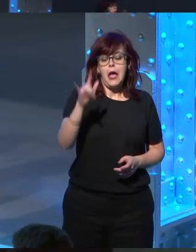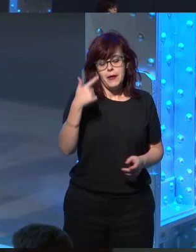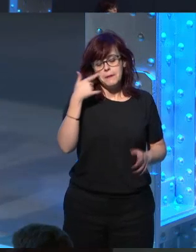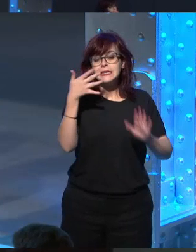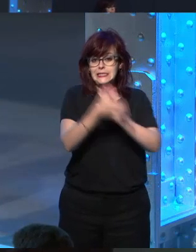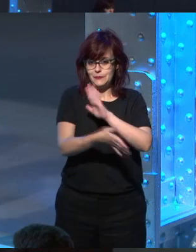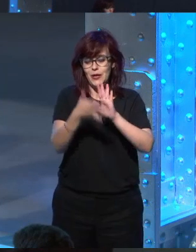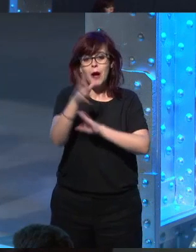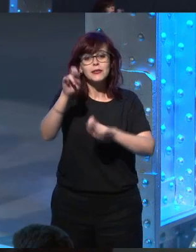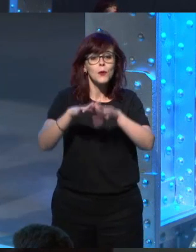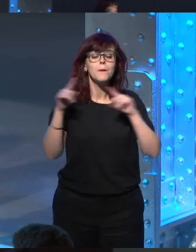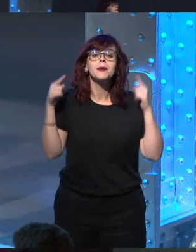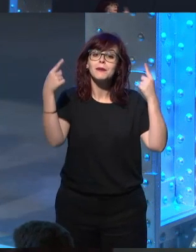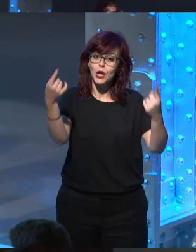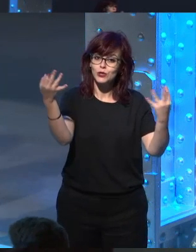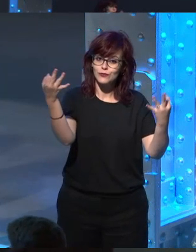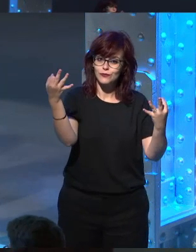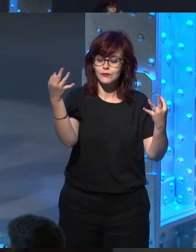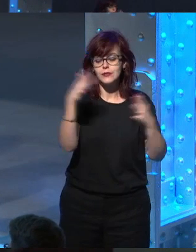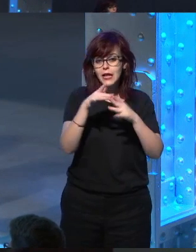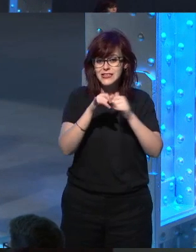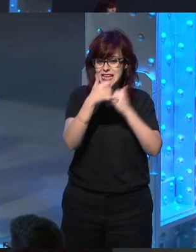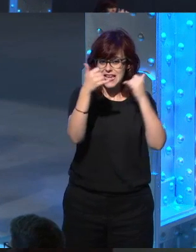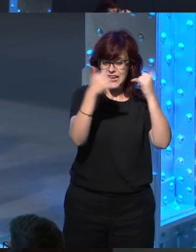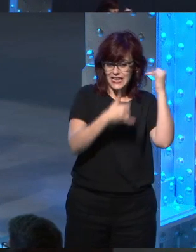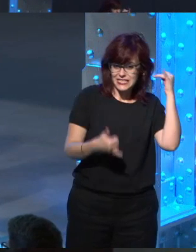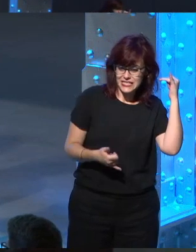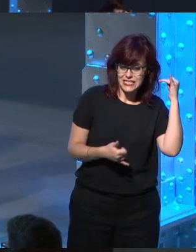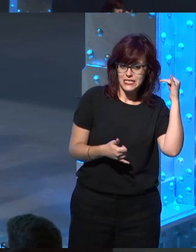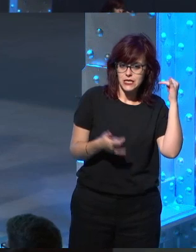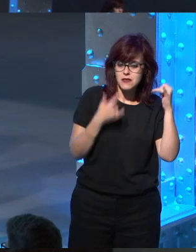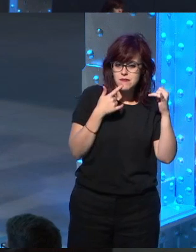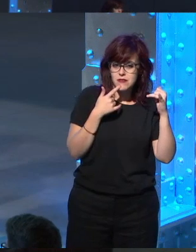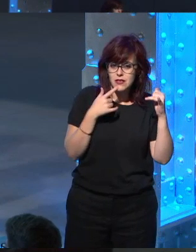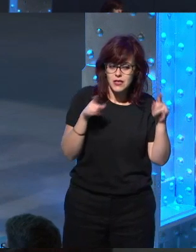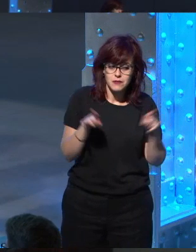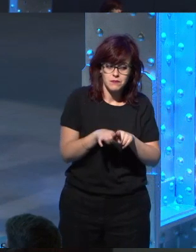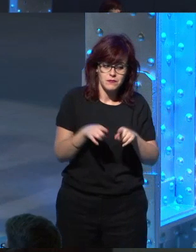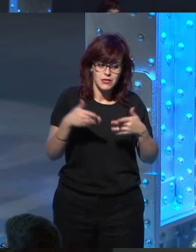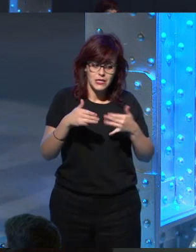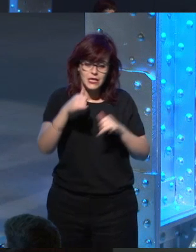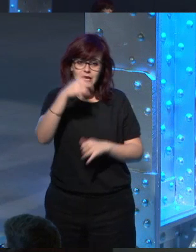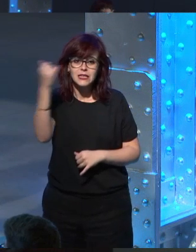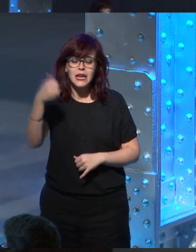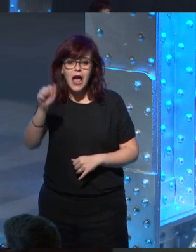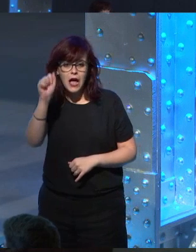explico. Yo en el primero, en el de la crisis ninja, me daba lo mismo lo objetivo que lo